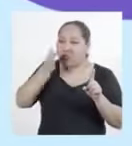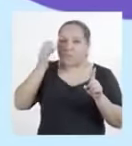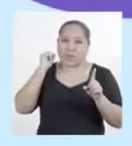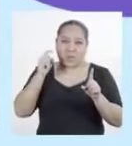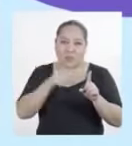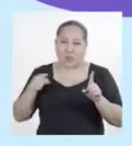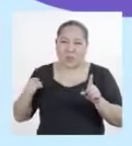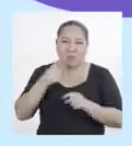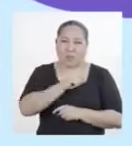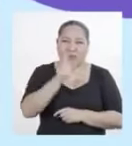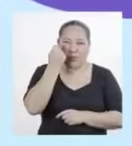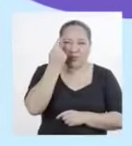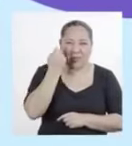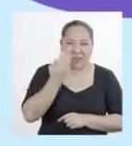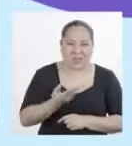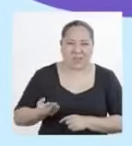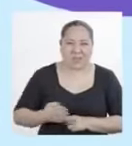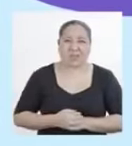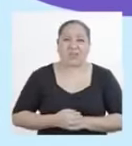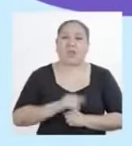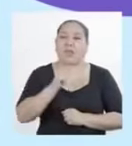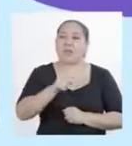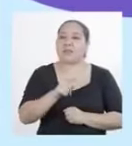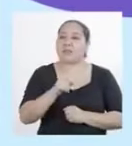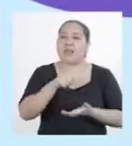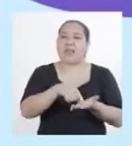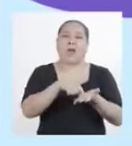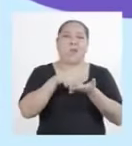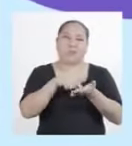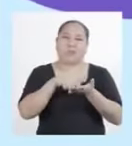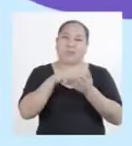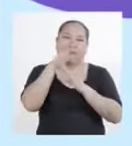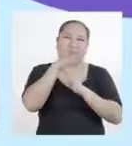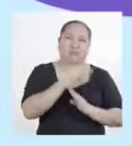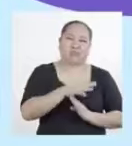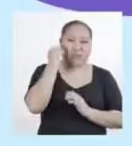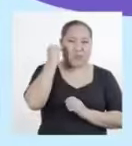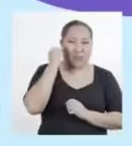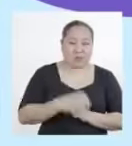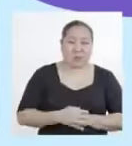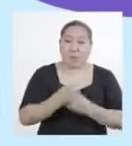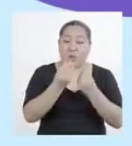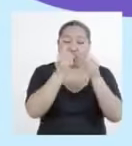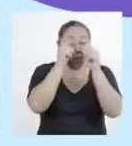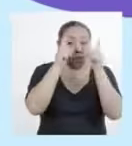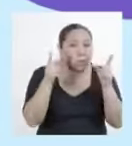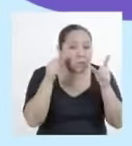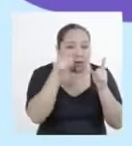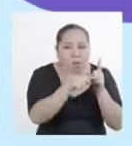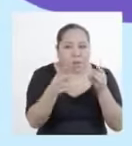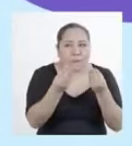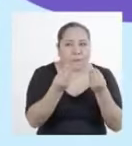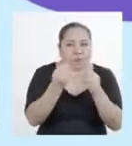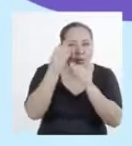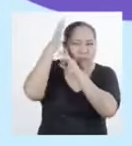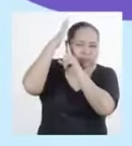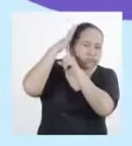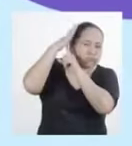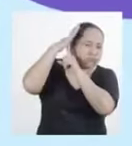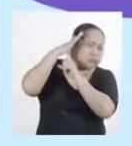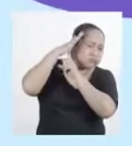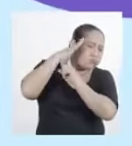esto no parece haber sido comprendido Lo que lleva al abuso del derecho Y sorpresivamente Mucha gente se deja